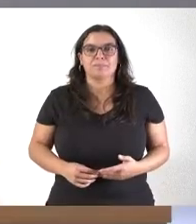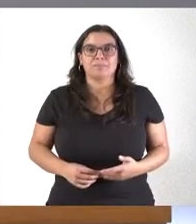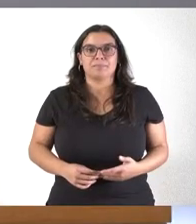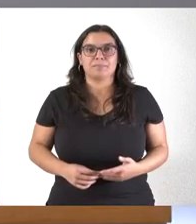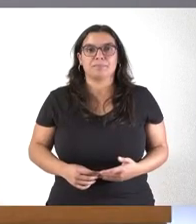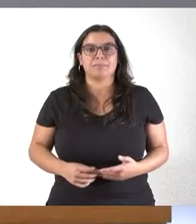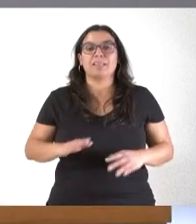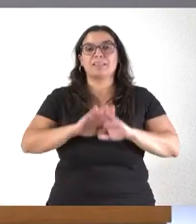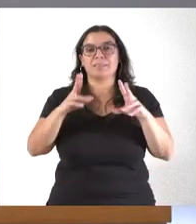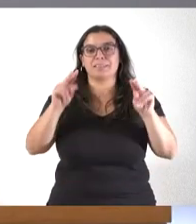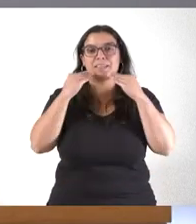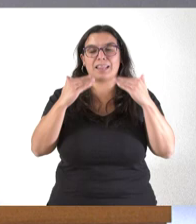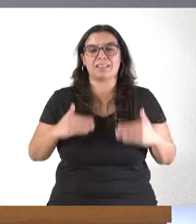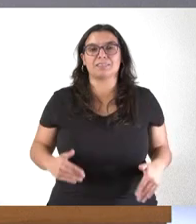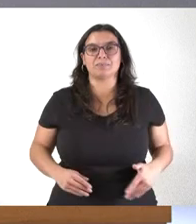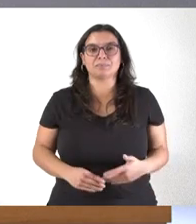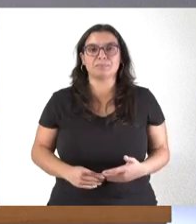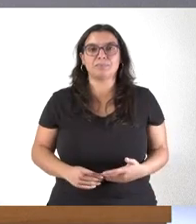Es todo gracias